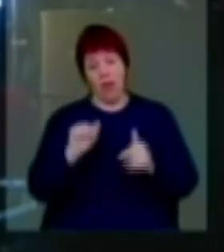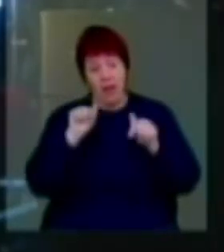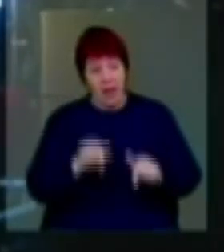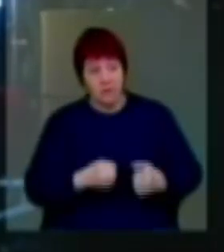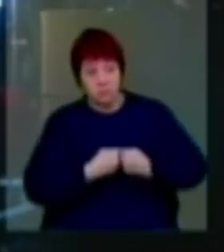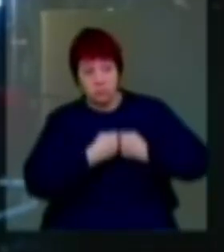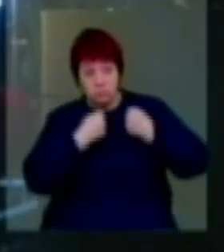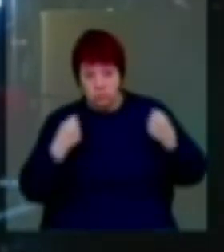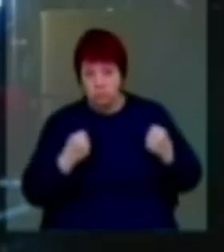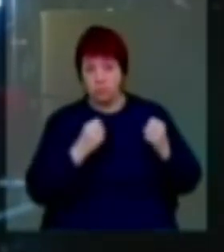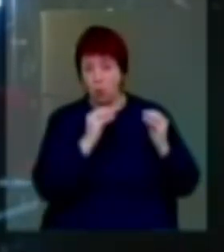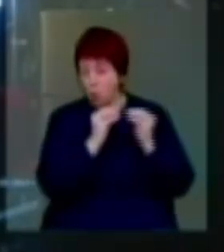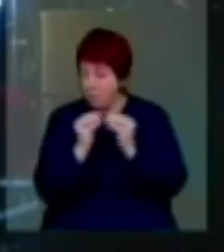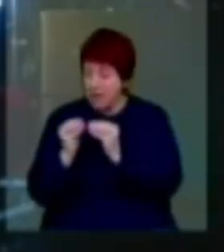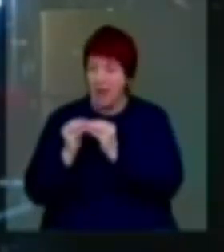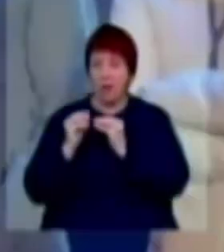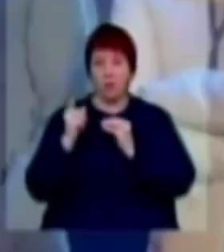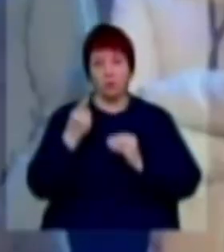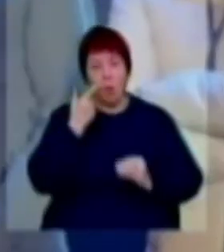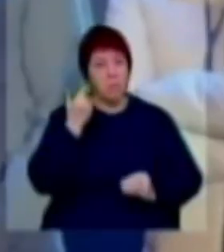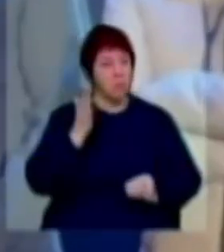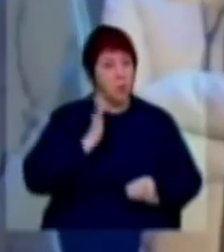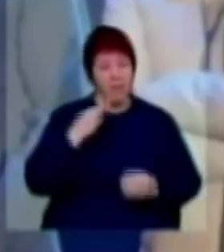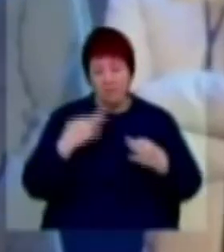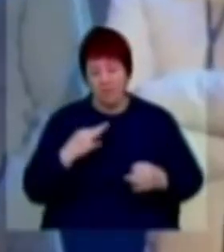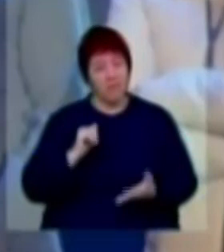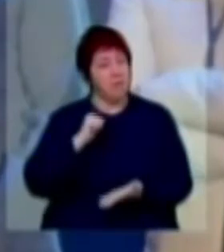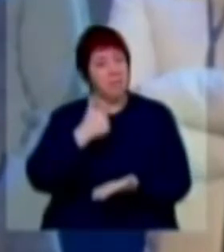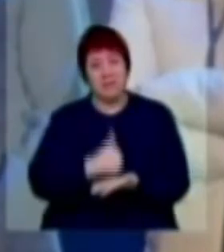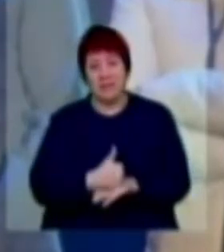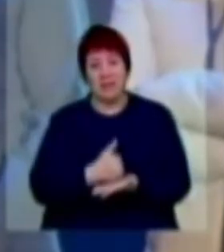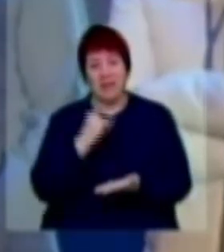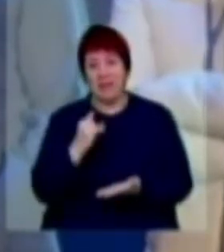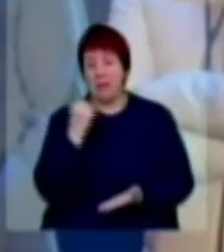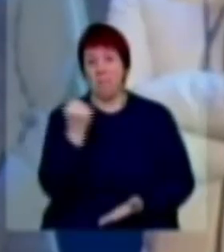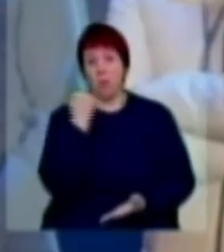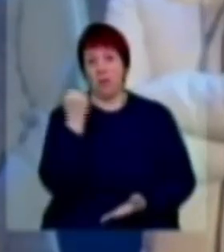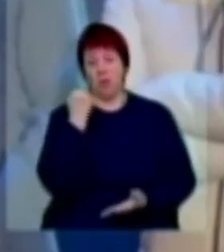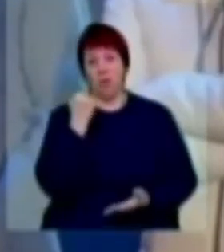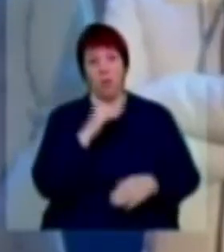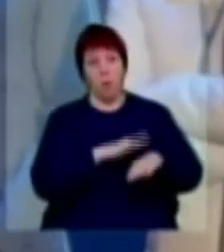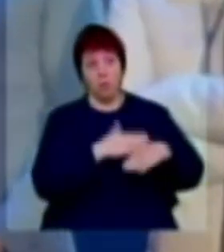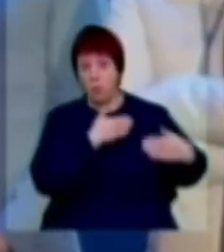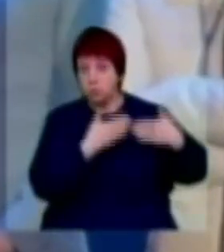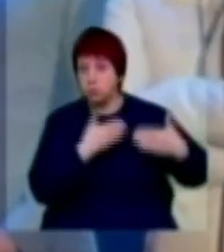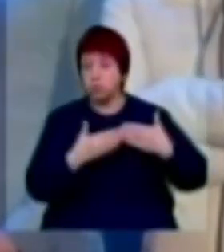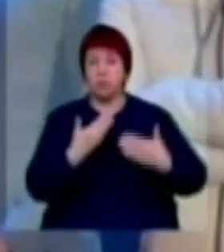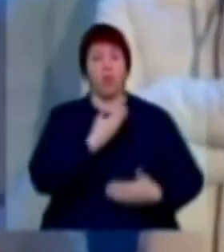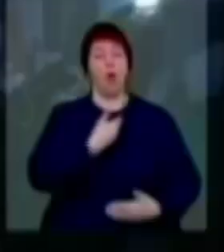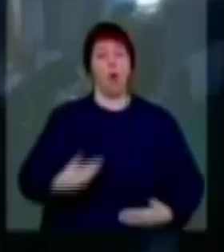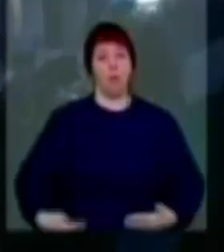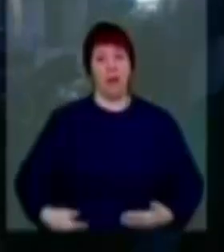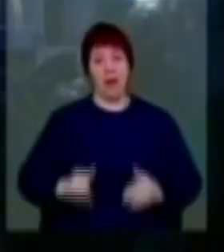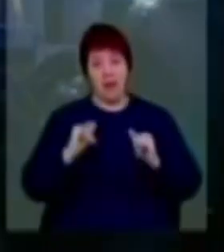proclamado candidato apuntó su discurso a remarcar la apertura que ha reflejado su perfil como postulante y reconoció que el frente amplio requiere